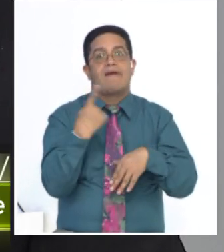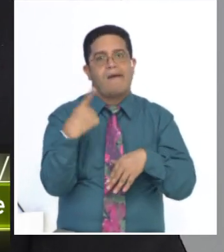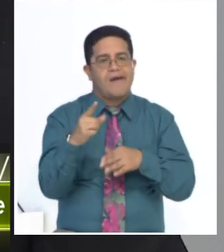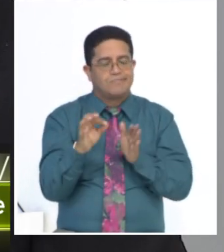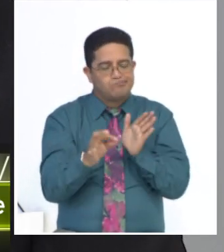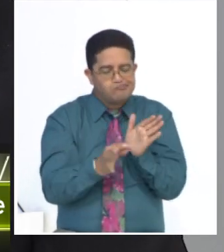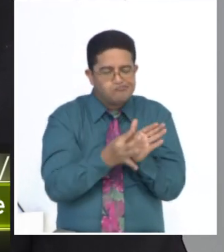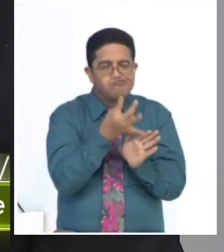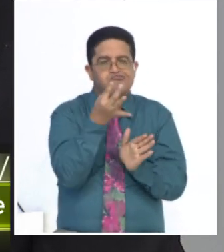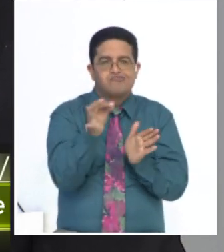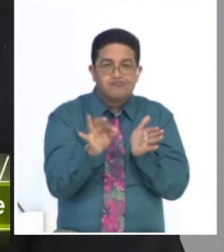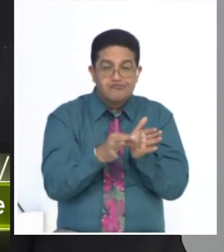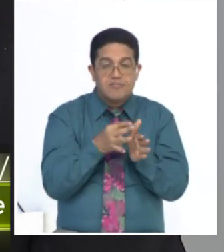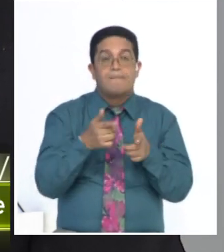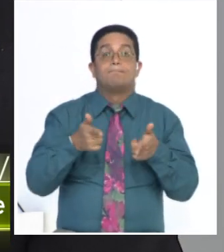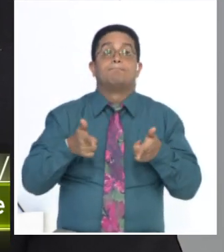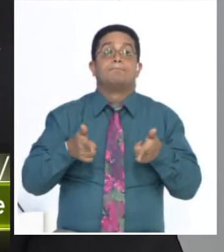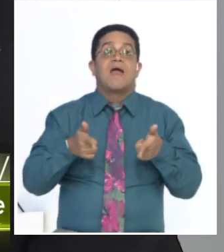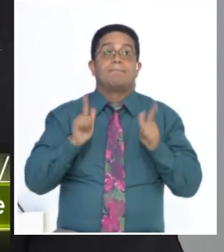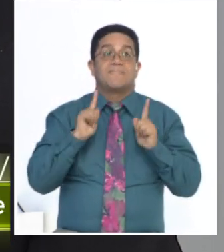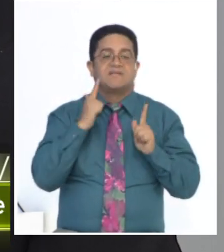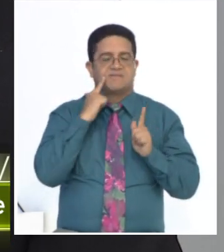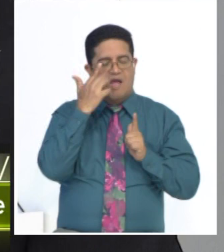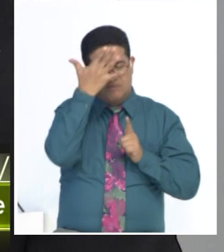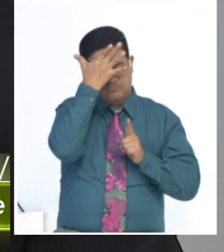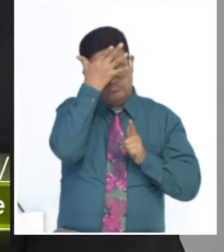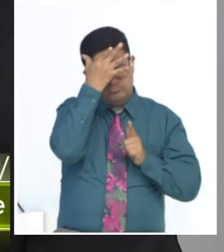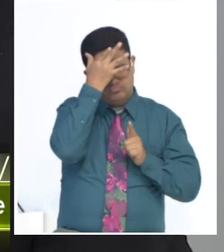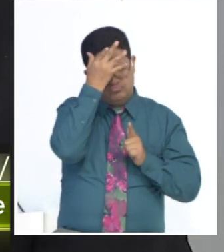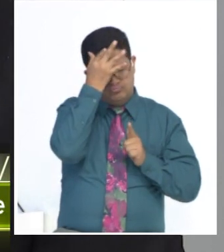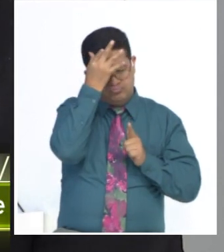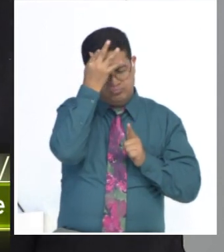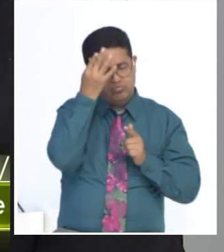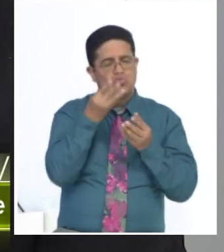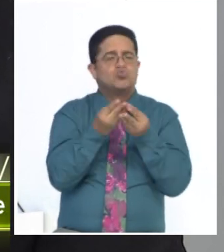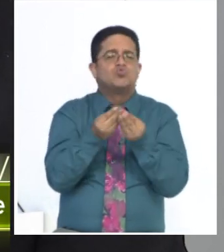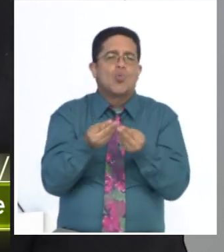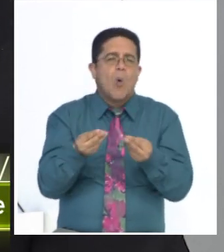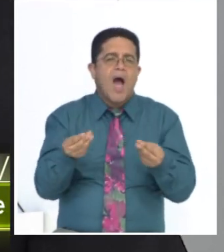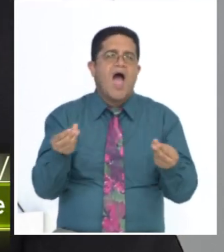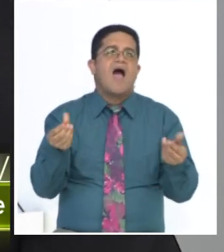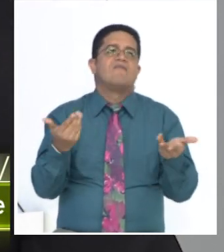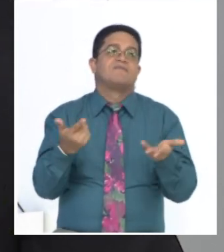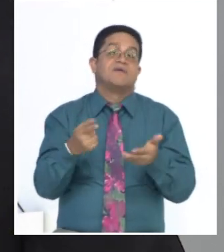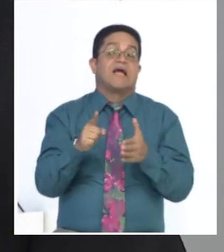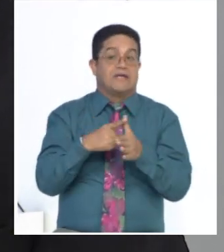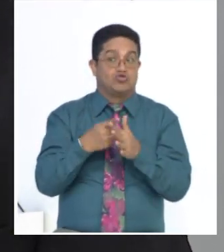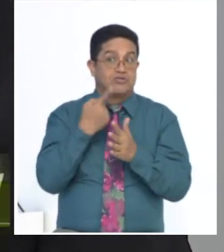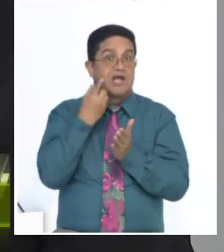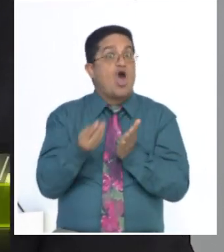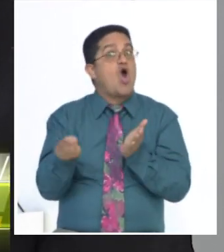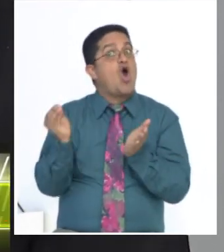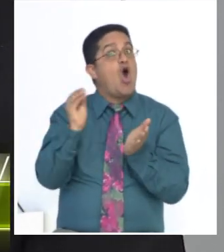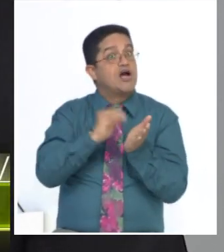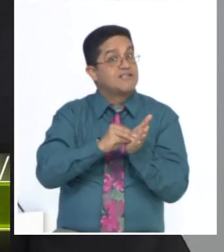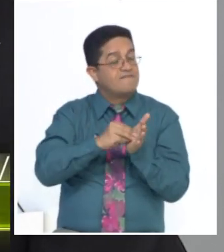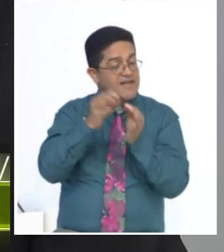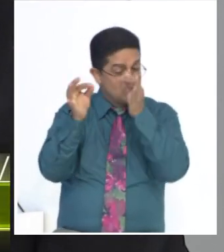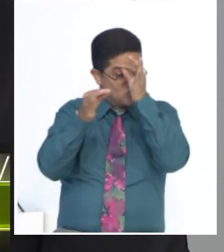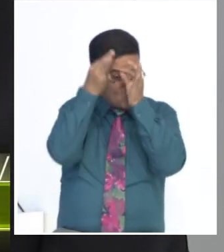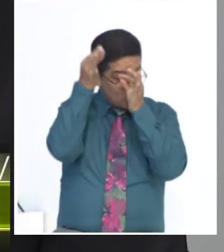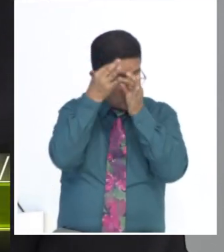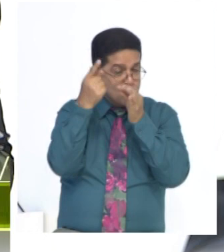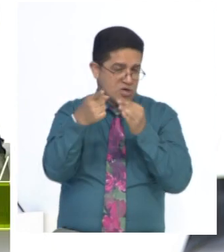radiación que permita que el tejido se ponga laxo, blando, entonces al momento de la colocación y de la sutura del tejido se ve